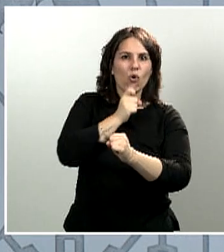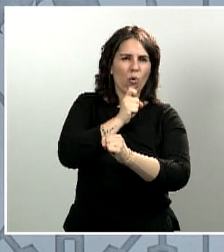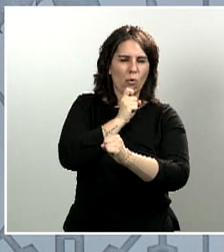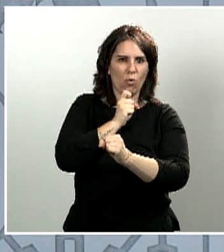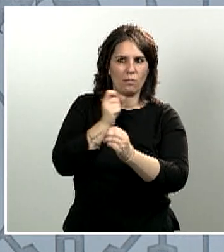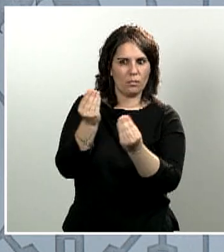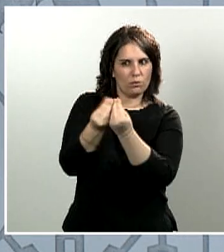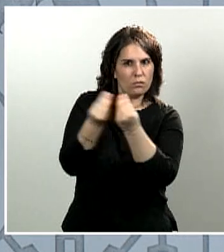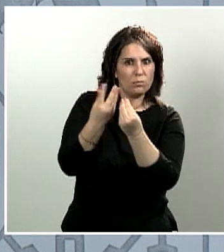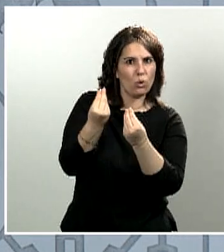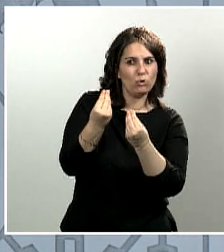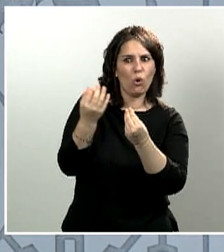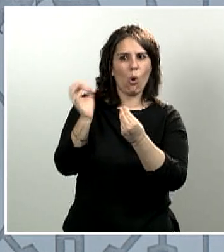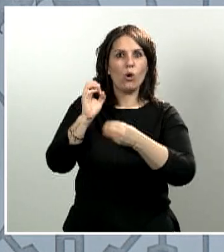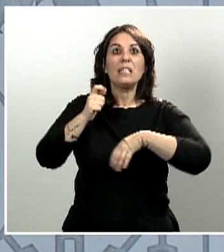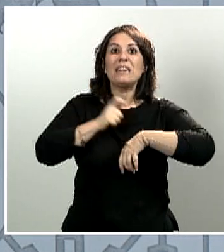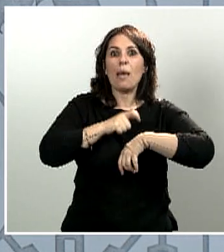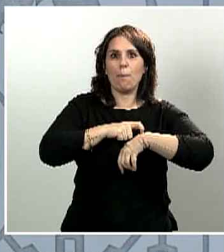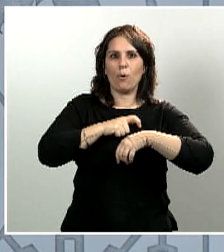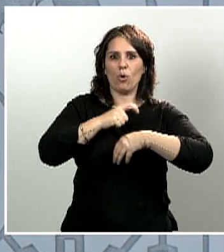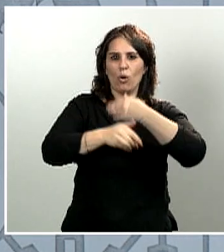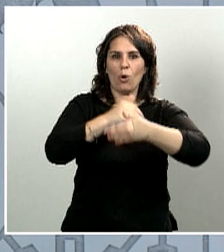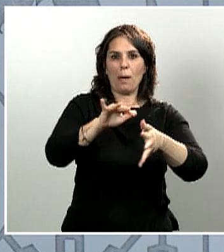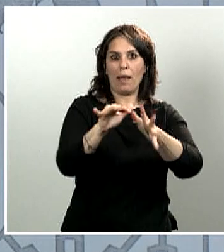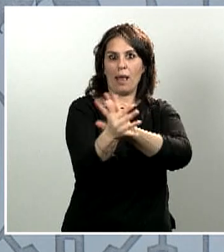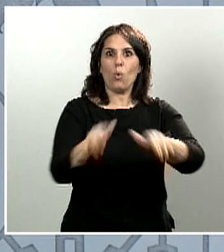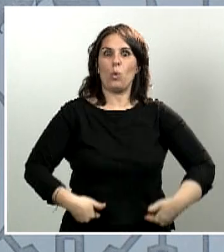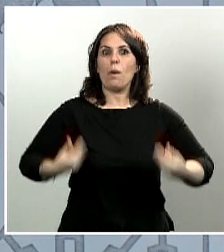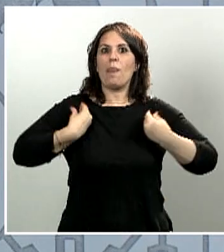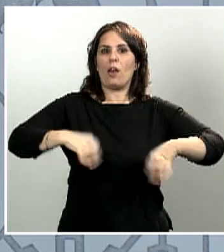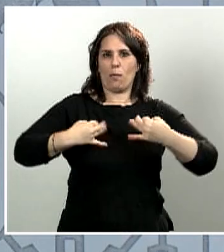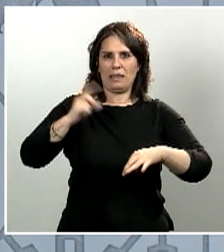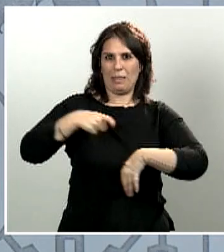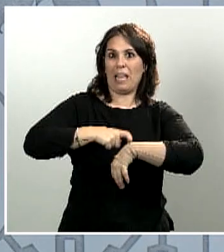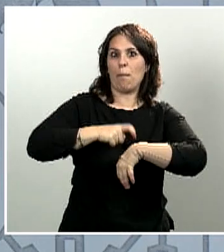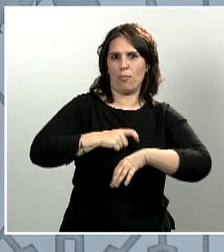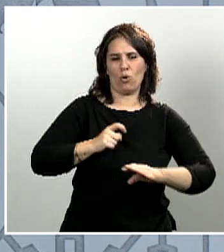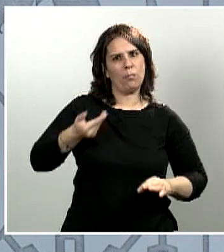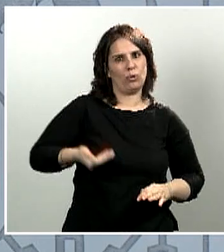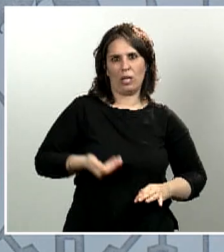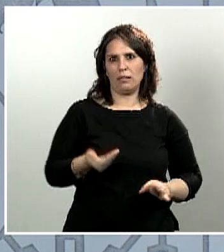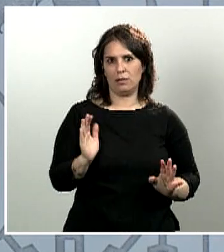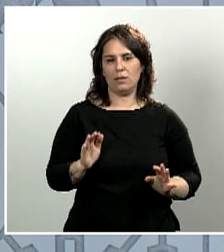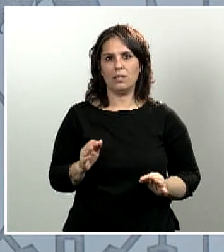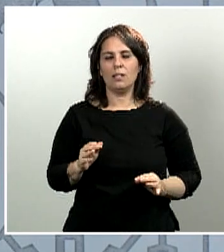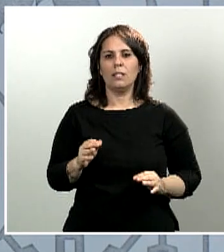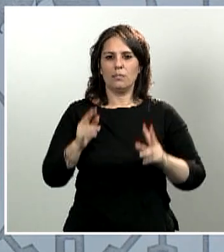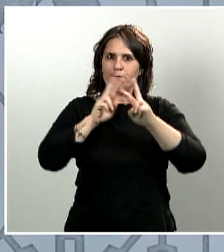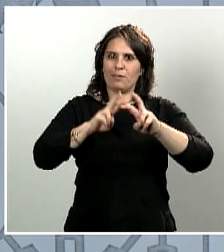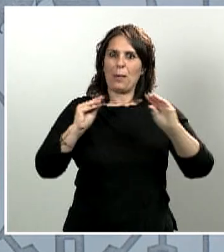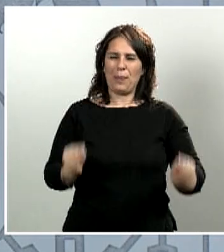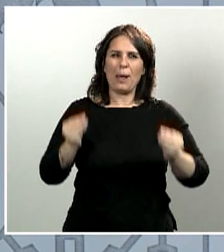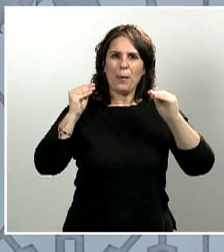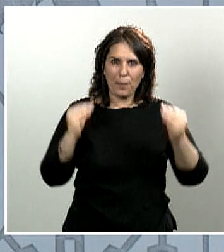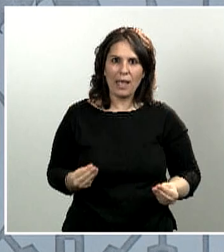los que se debe de hacer este tránsito. Lo que sí que es importante es entender que las medidas que se tienen que aplicar, el mecanismo y las